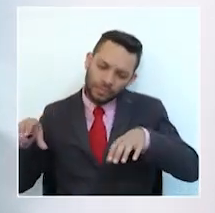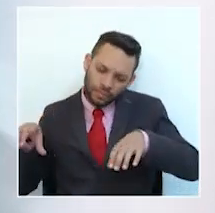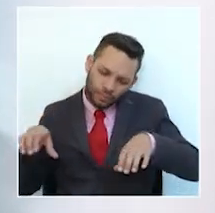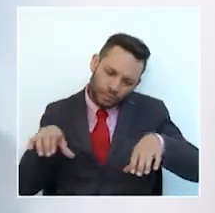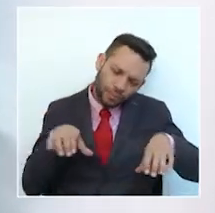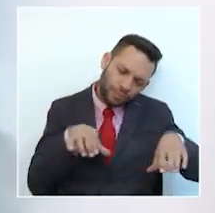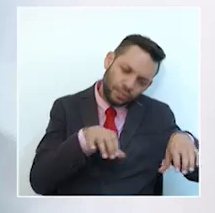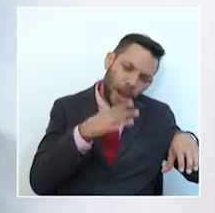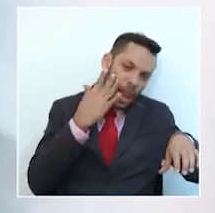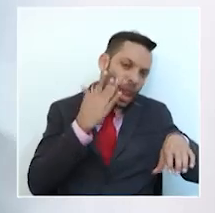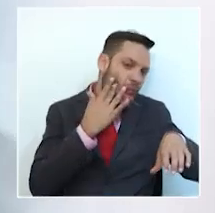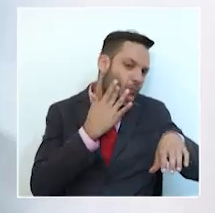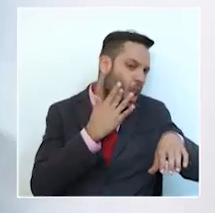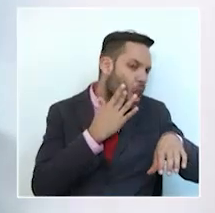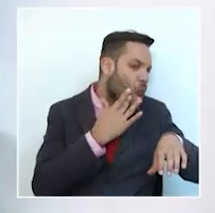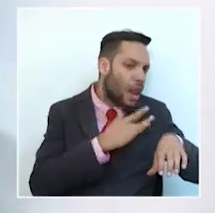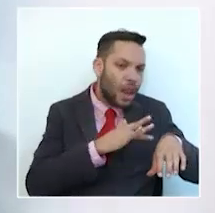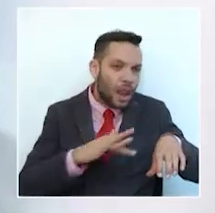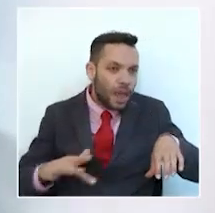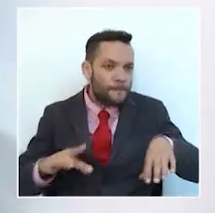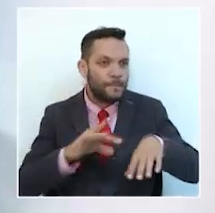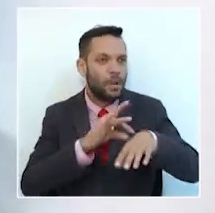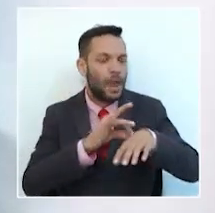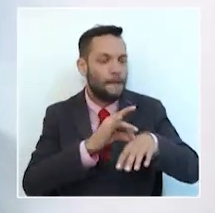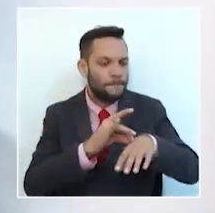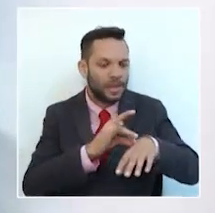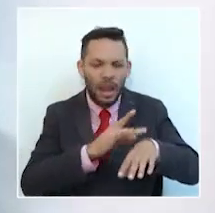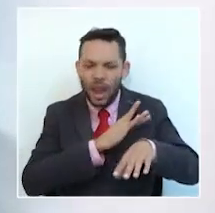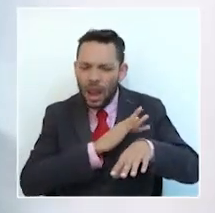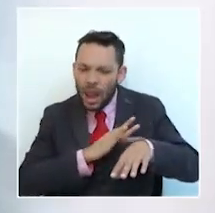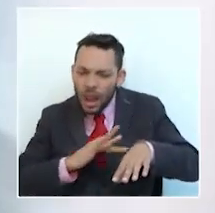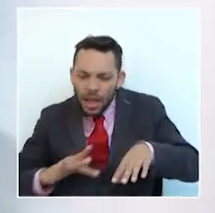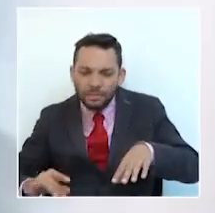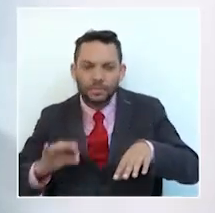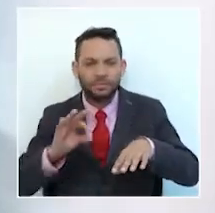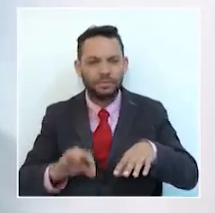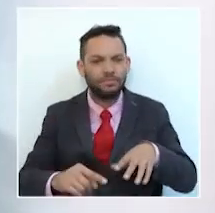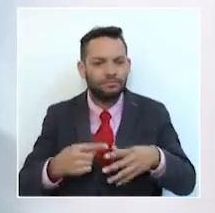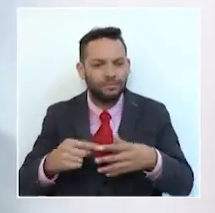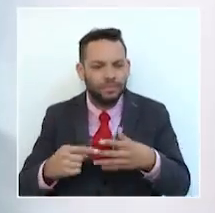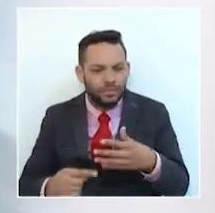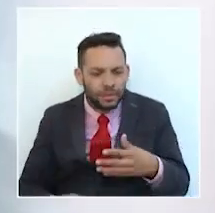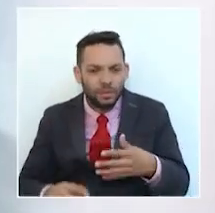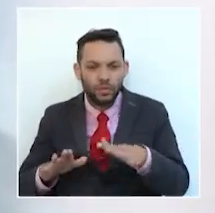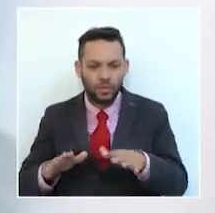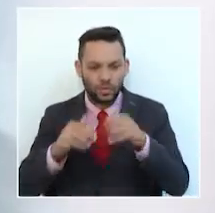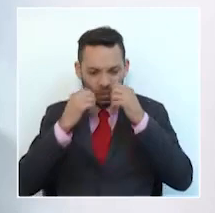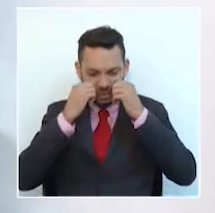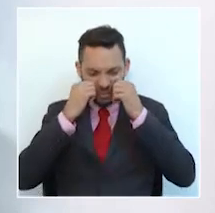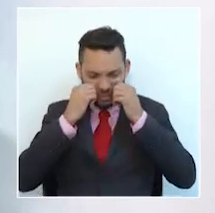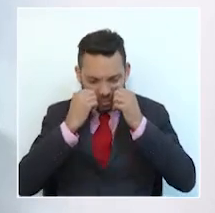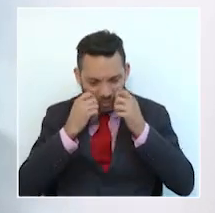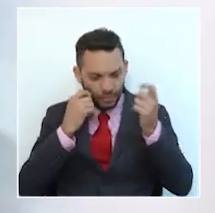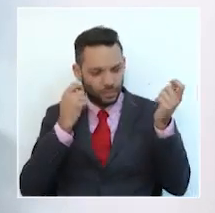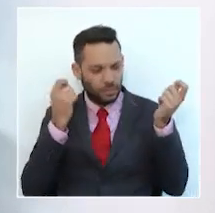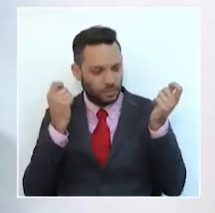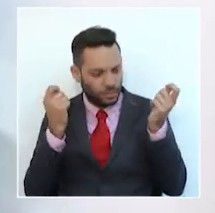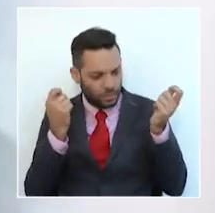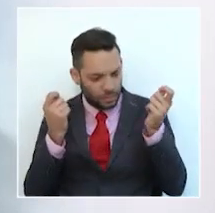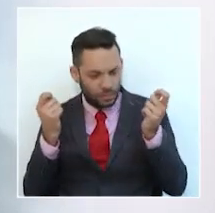controla exactamente se sabe lo que se está aplicando tanto con sus características físico-químicas y con su ausencia de